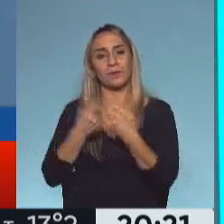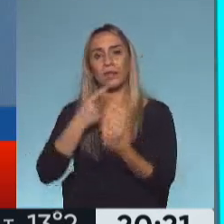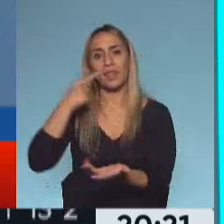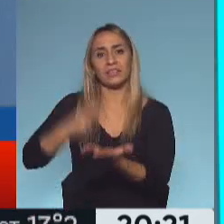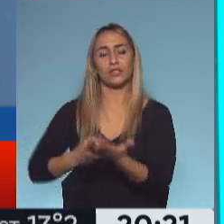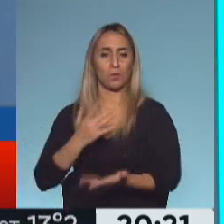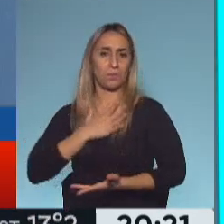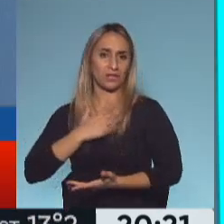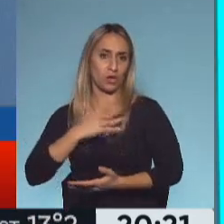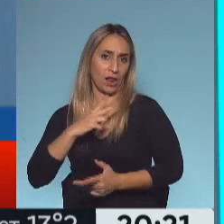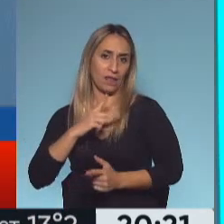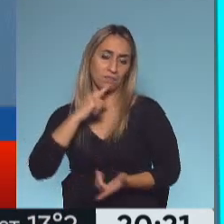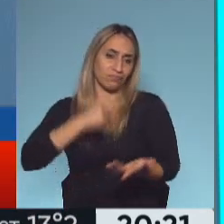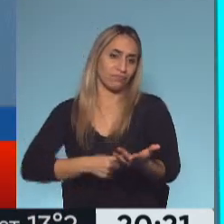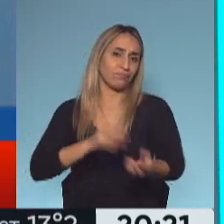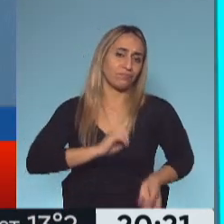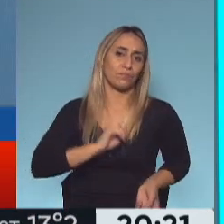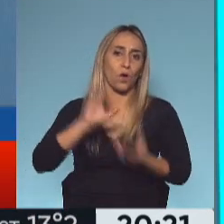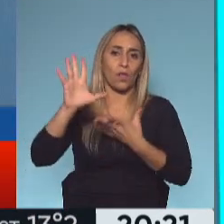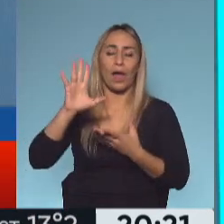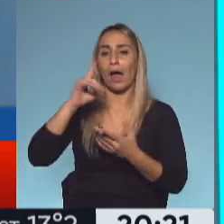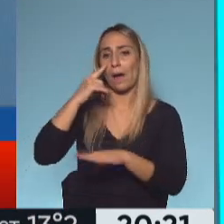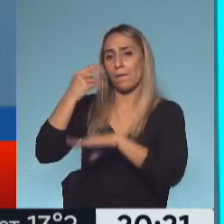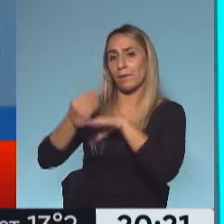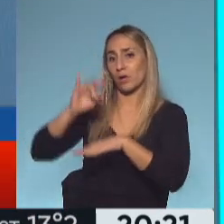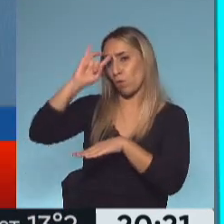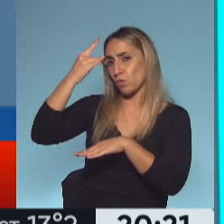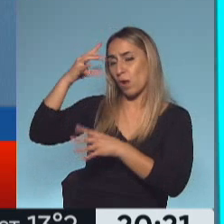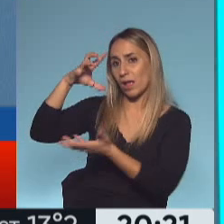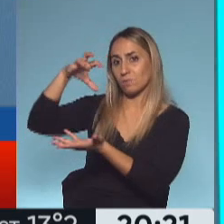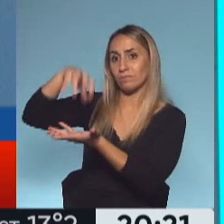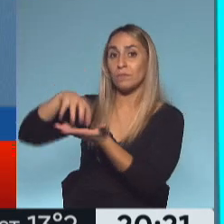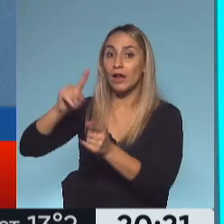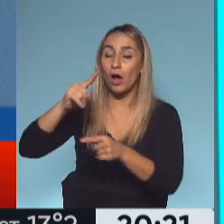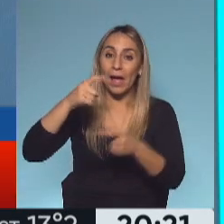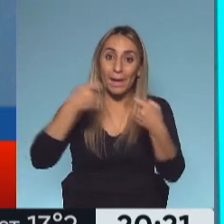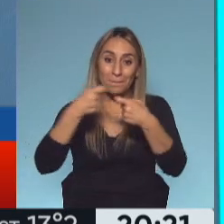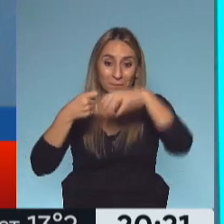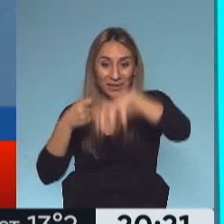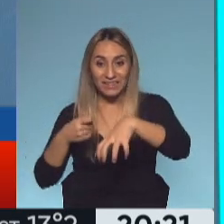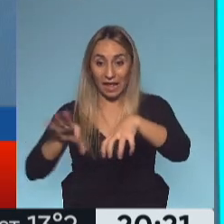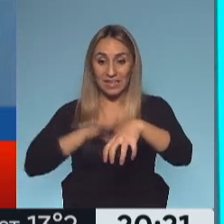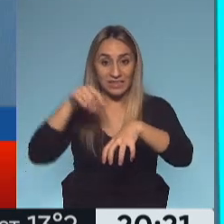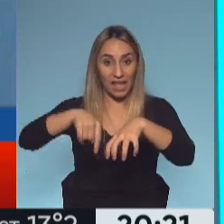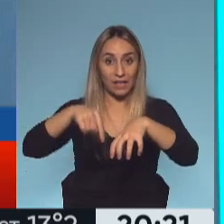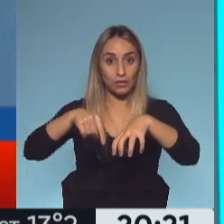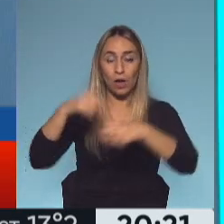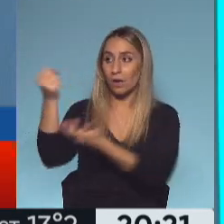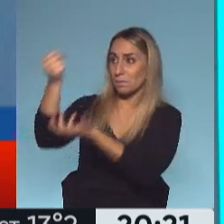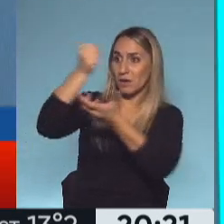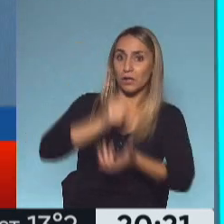personal de mudarse, irse a vivir a Uruguay, pero su empresa este año está invirtiendo